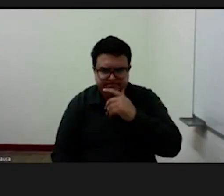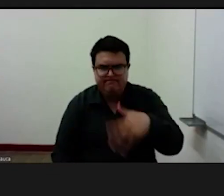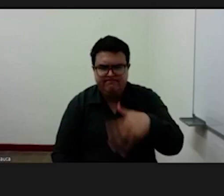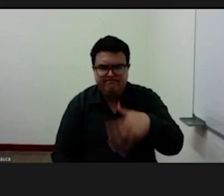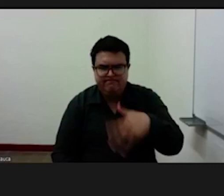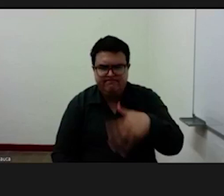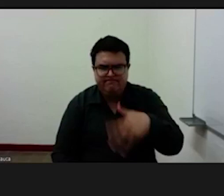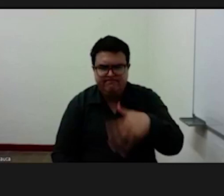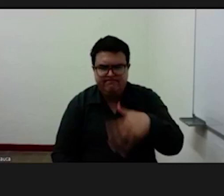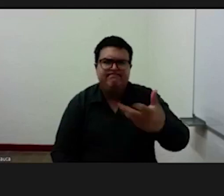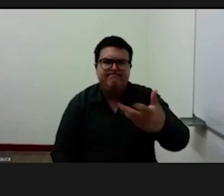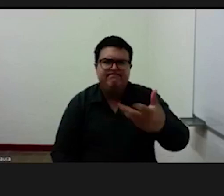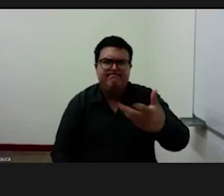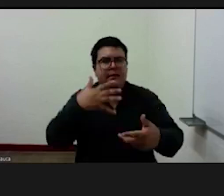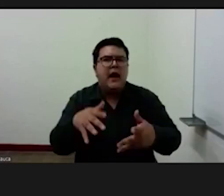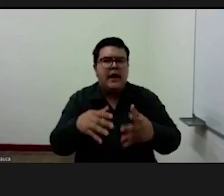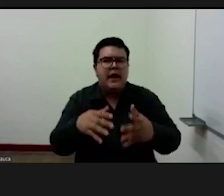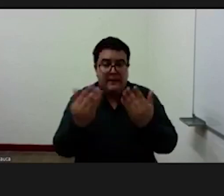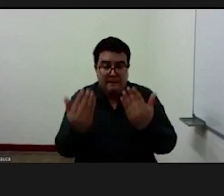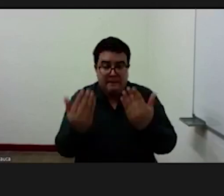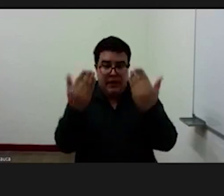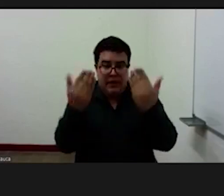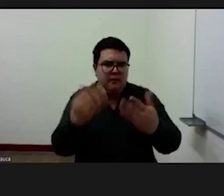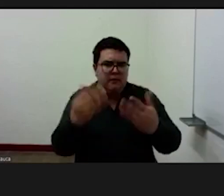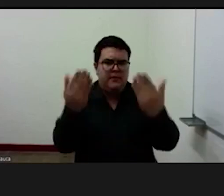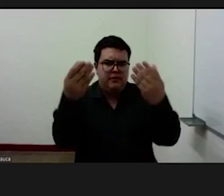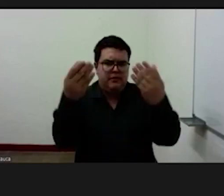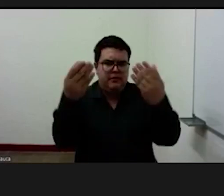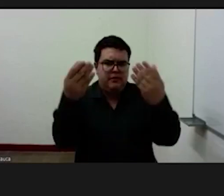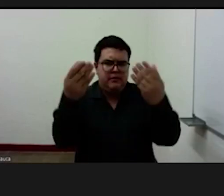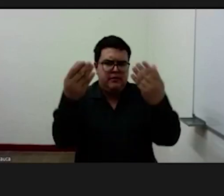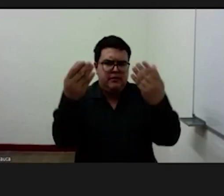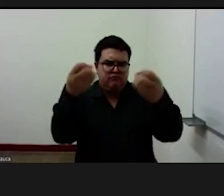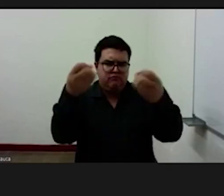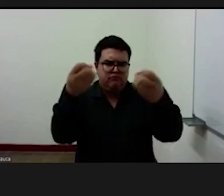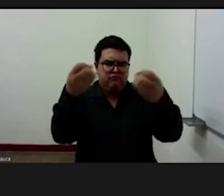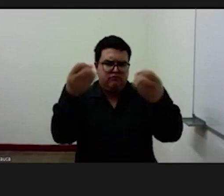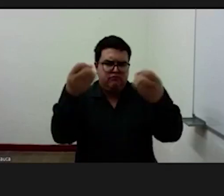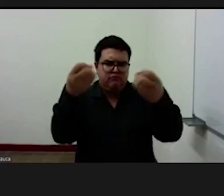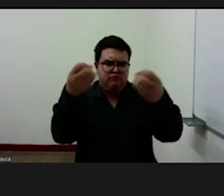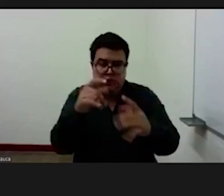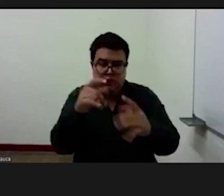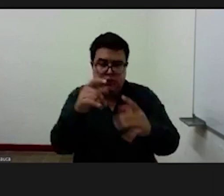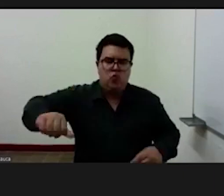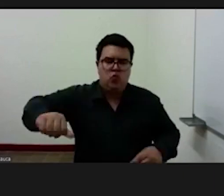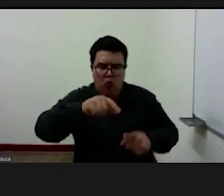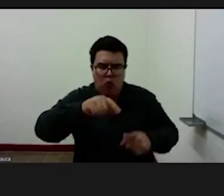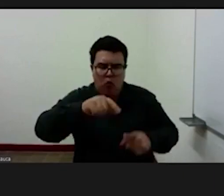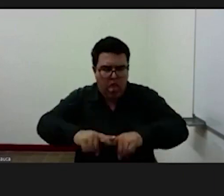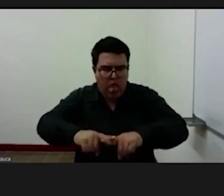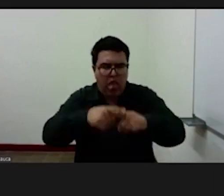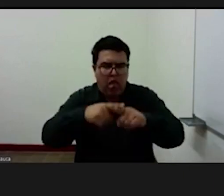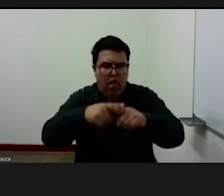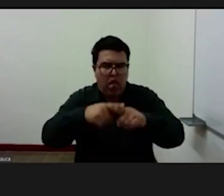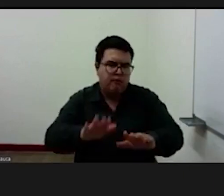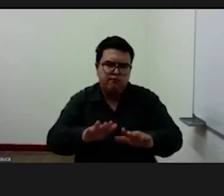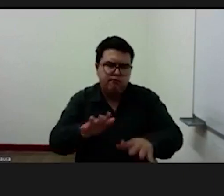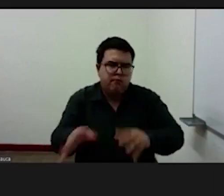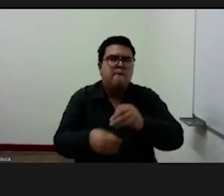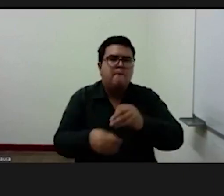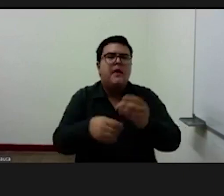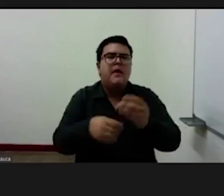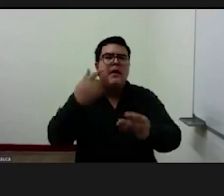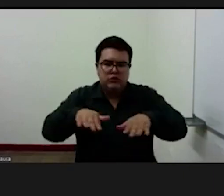pierden valor al ser hechas en primer lugar no por mujeres tejedoras, sino por máquinas que